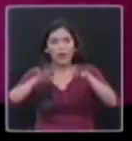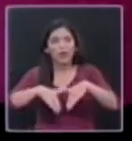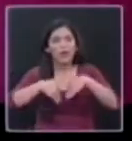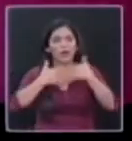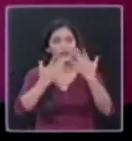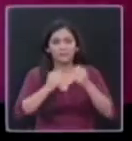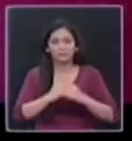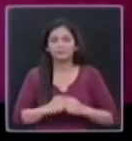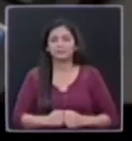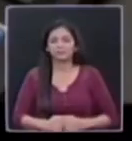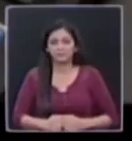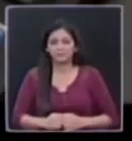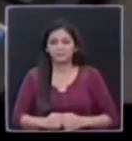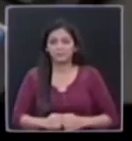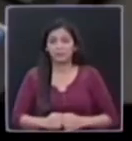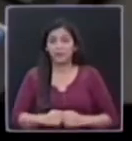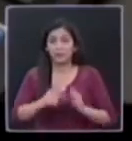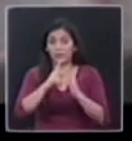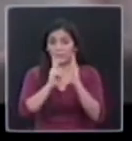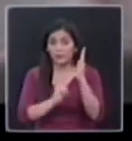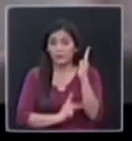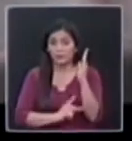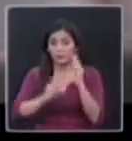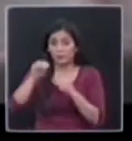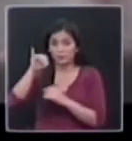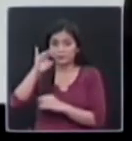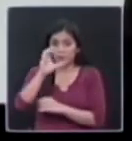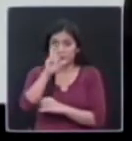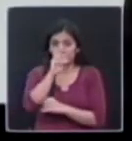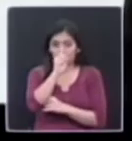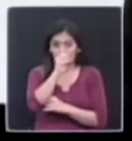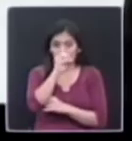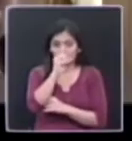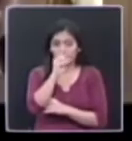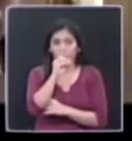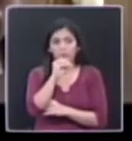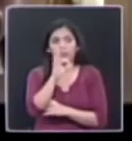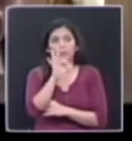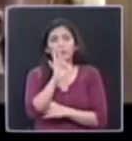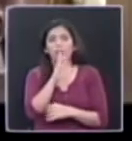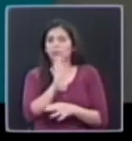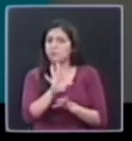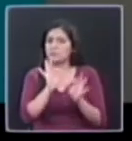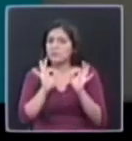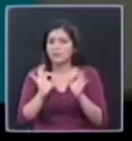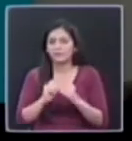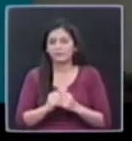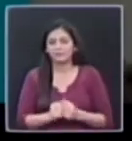gratificante saber que los programas de Microsoft son utilizados para cumplir estos objetivos.